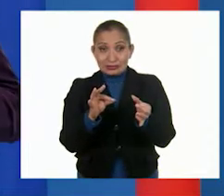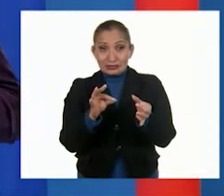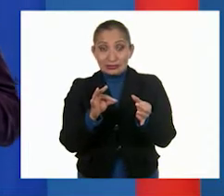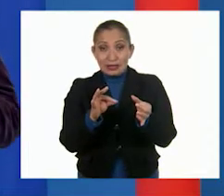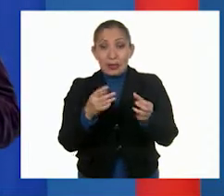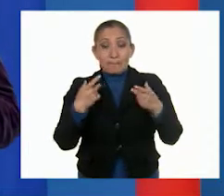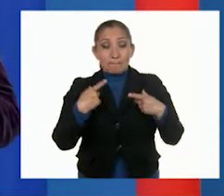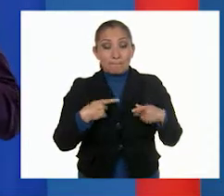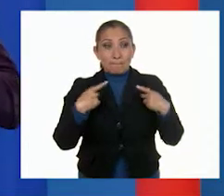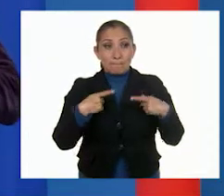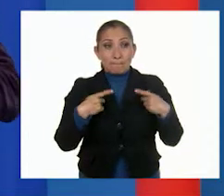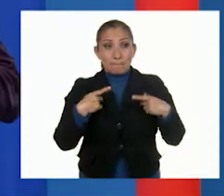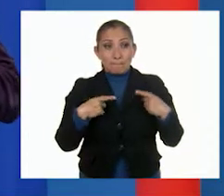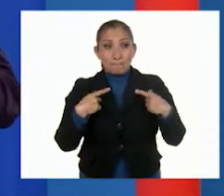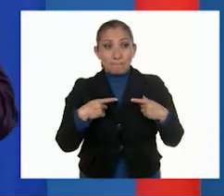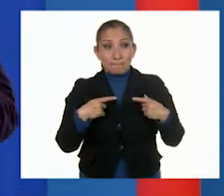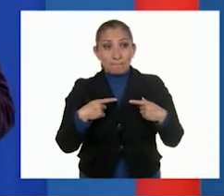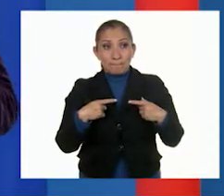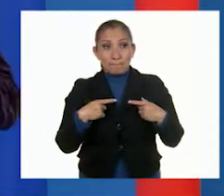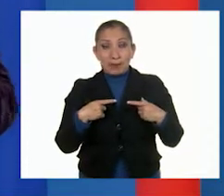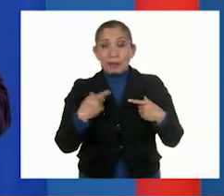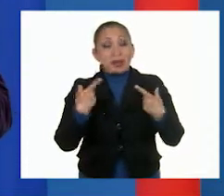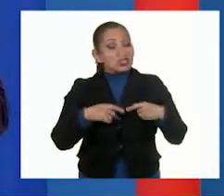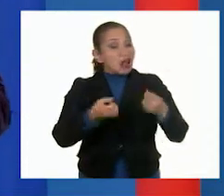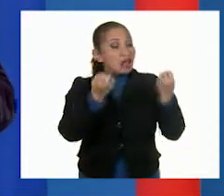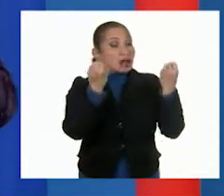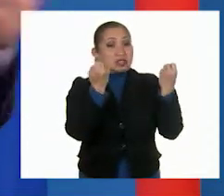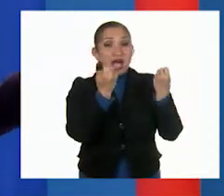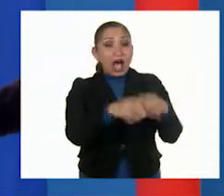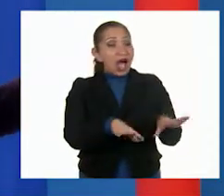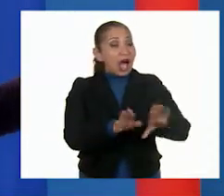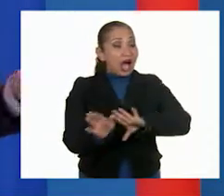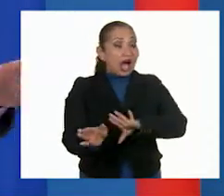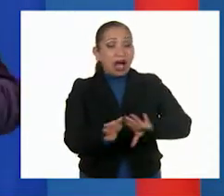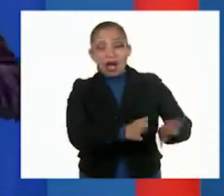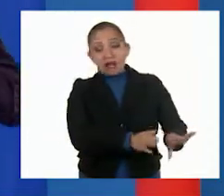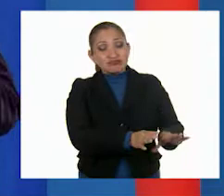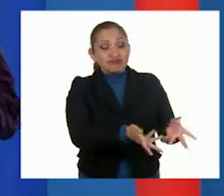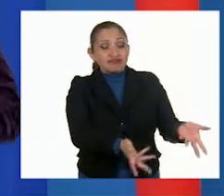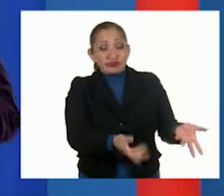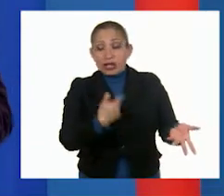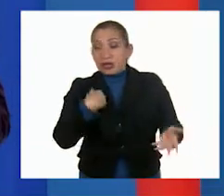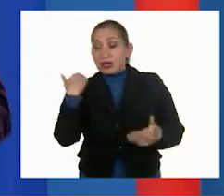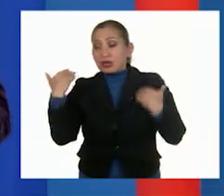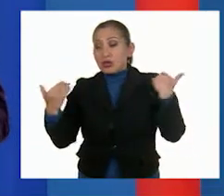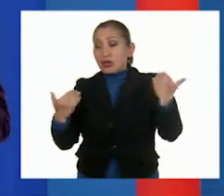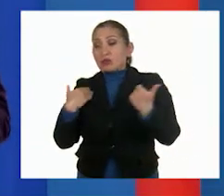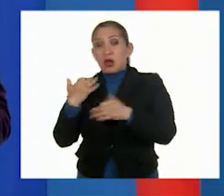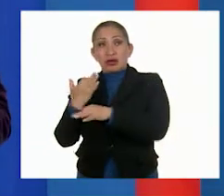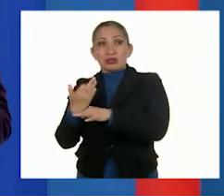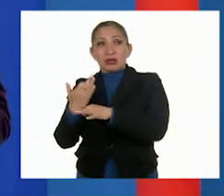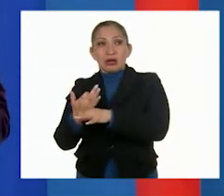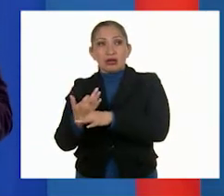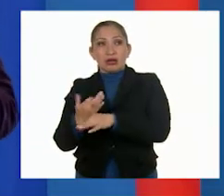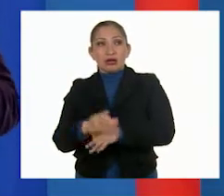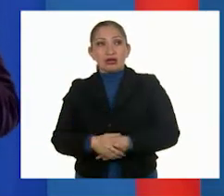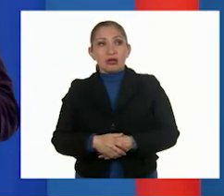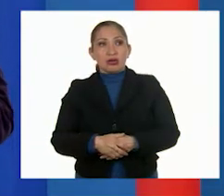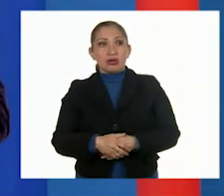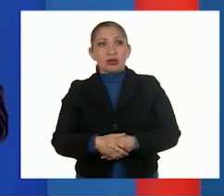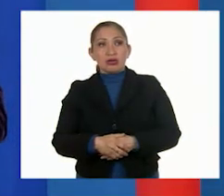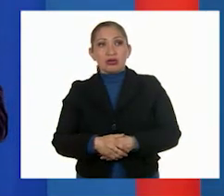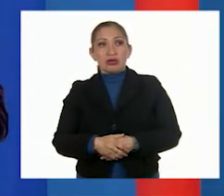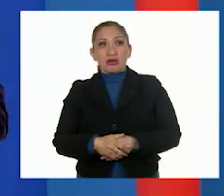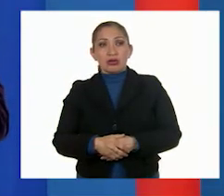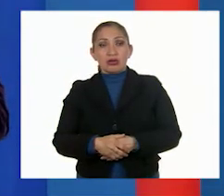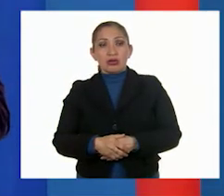El vivo, lo que está perdido, digamos, lo que está mal, lo dejamos a un lado y mejor disfrutamos lo que estamos haciendo ahorita, ¿no? O lo que estamos